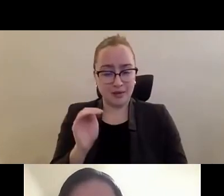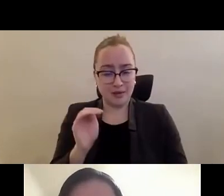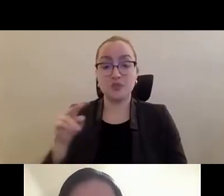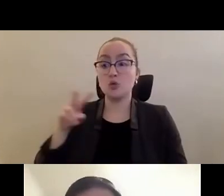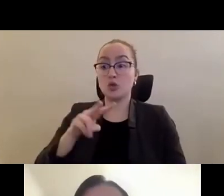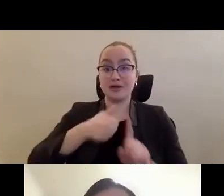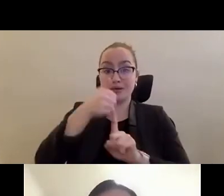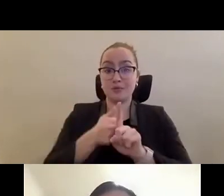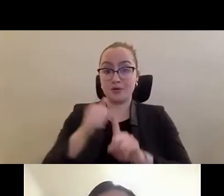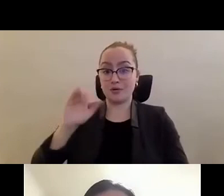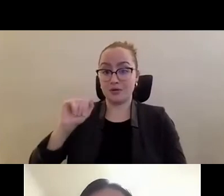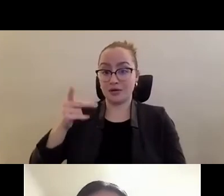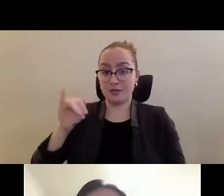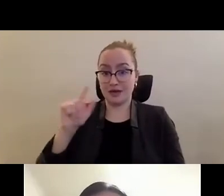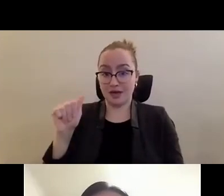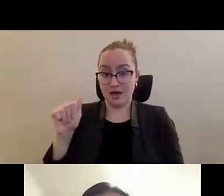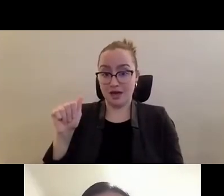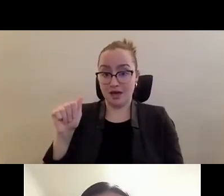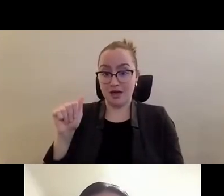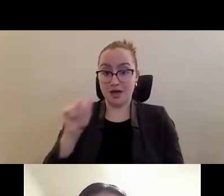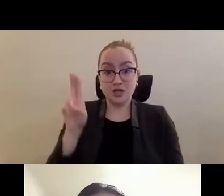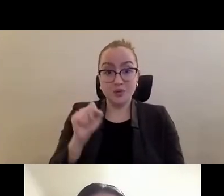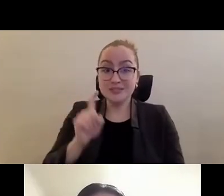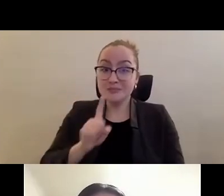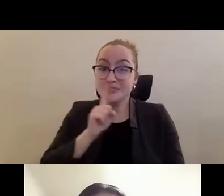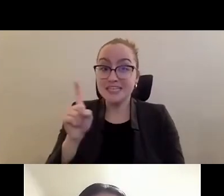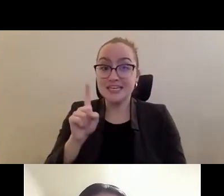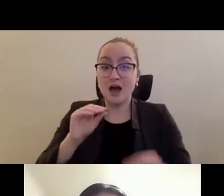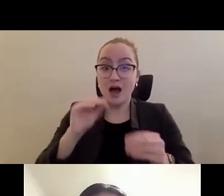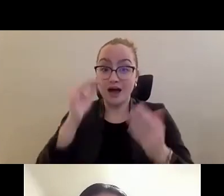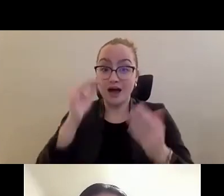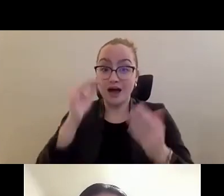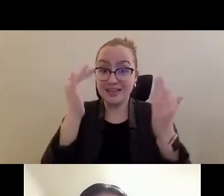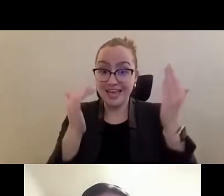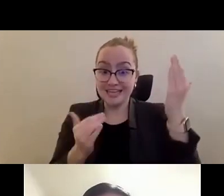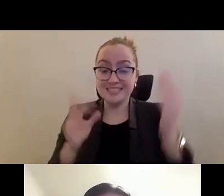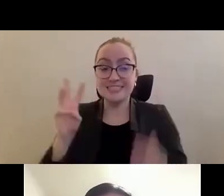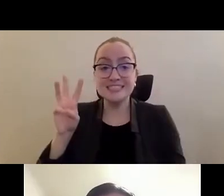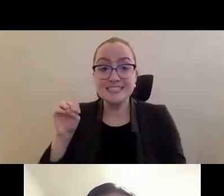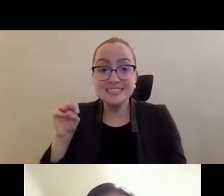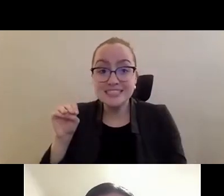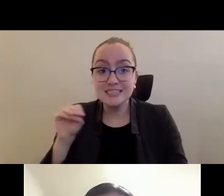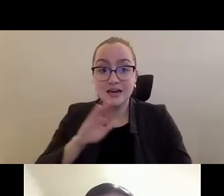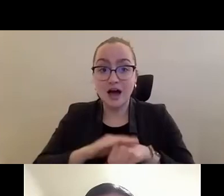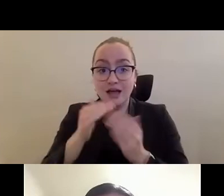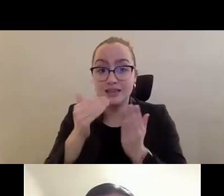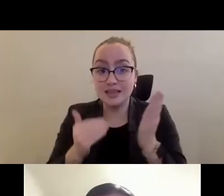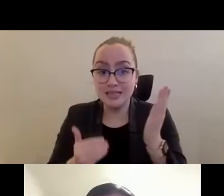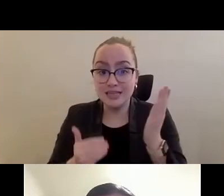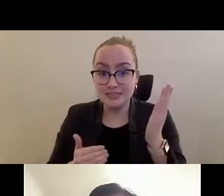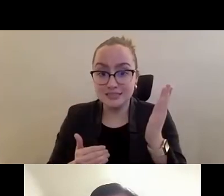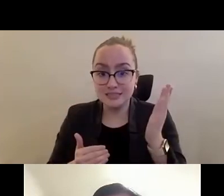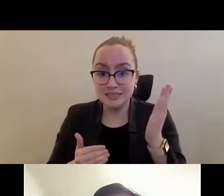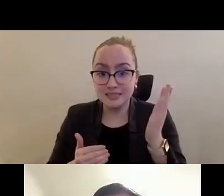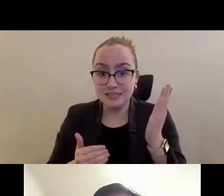en Estados Unidos, si lo miramos en un nivel per cápita, Estados Unidos es como número 60 en términos de la